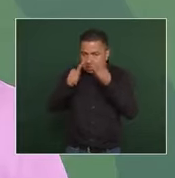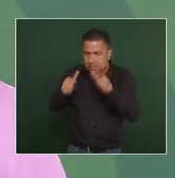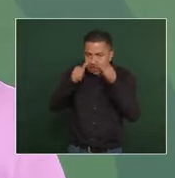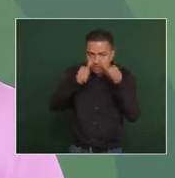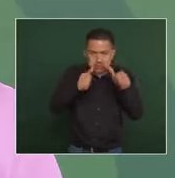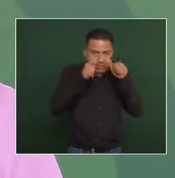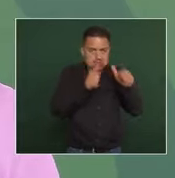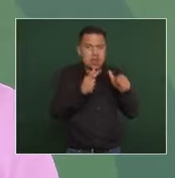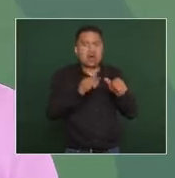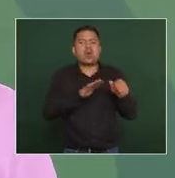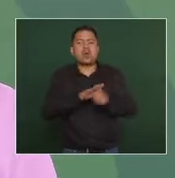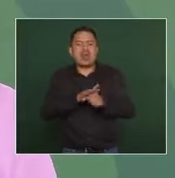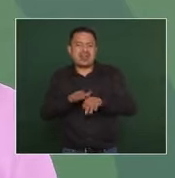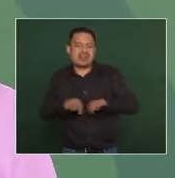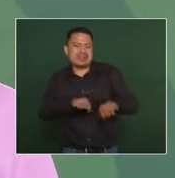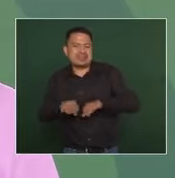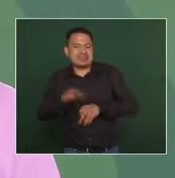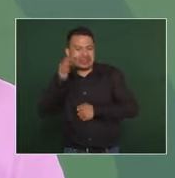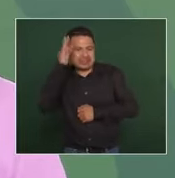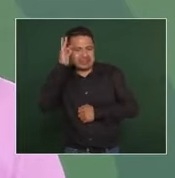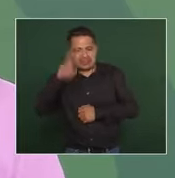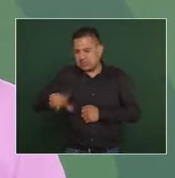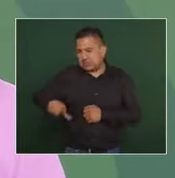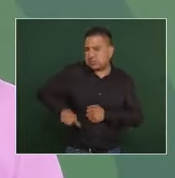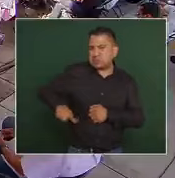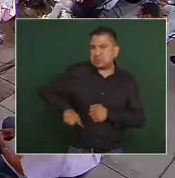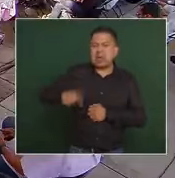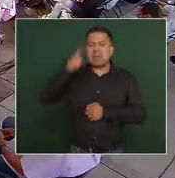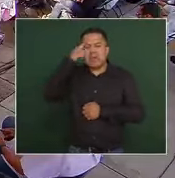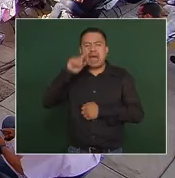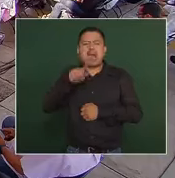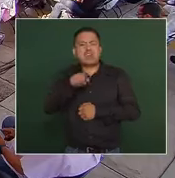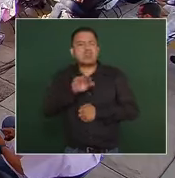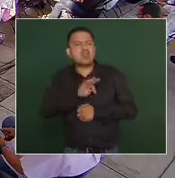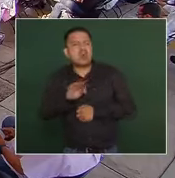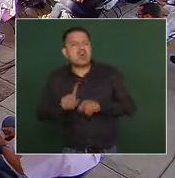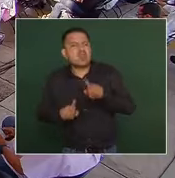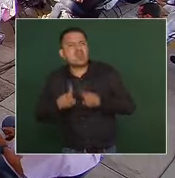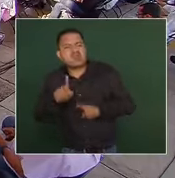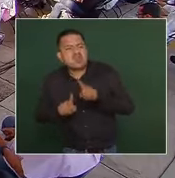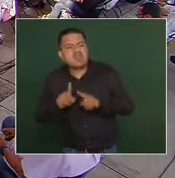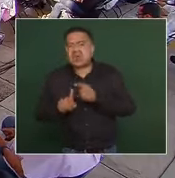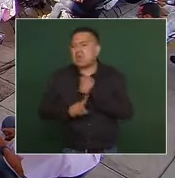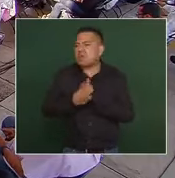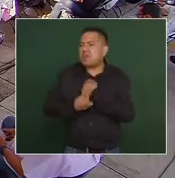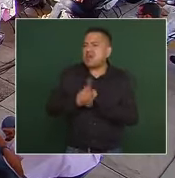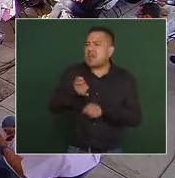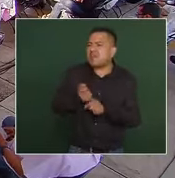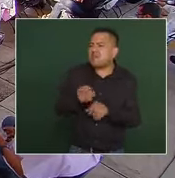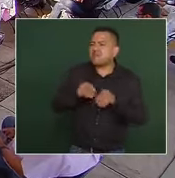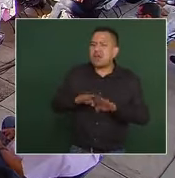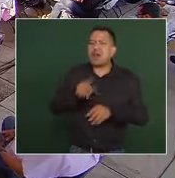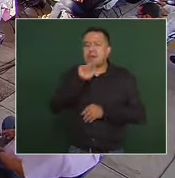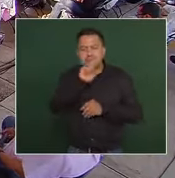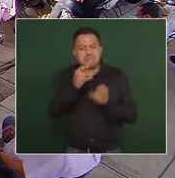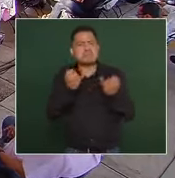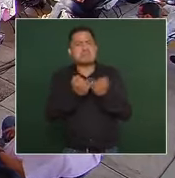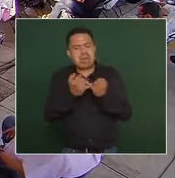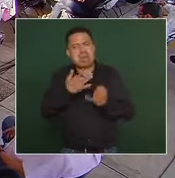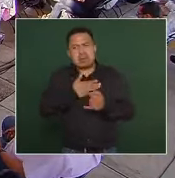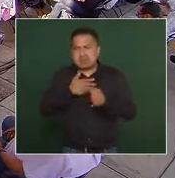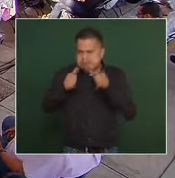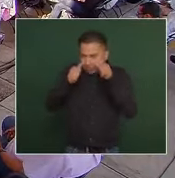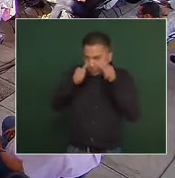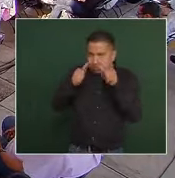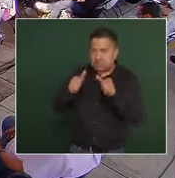de los servidores de la Nación en los módulos. Para cualquier duda, cualquier problema de datos también, estamos ahí a las